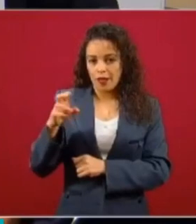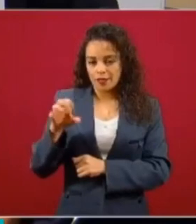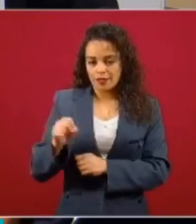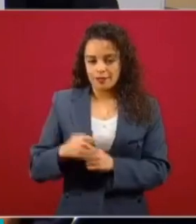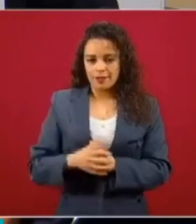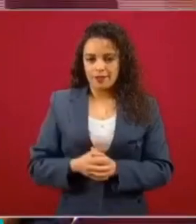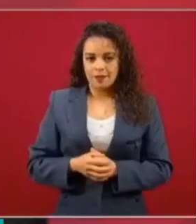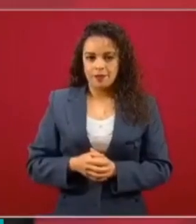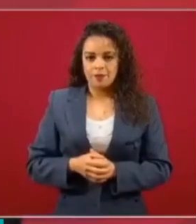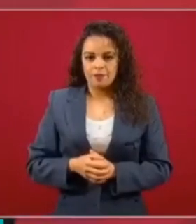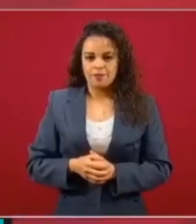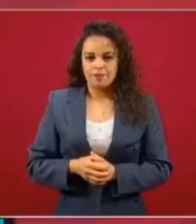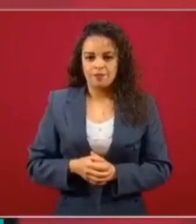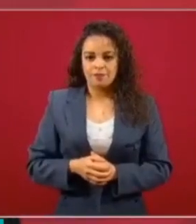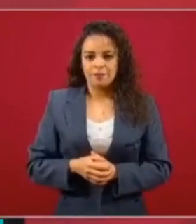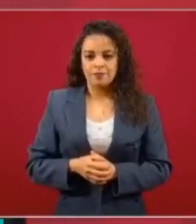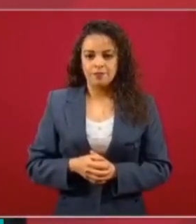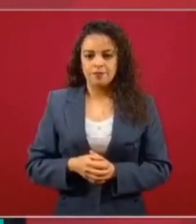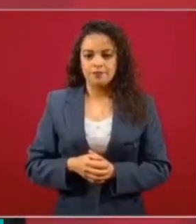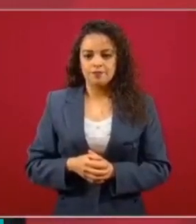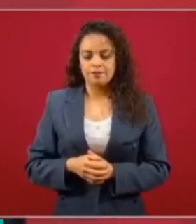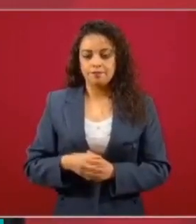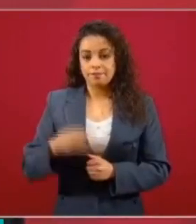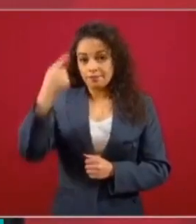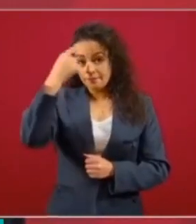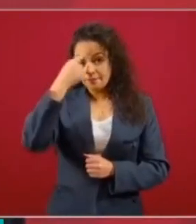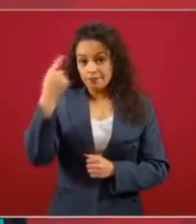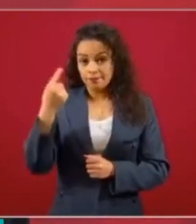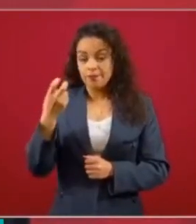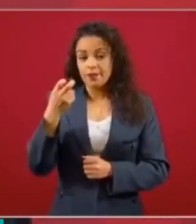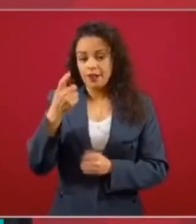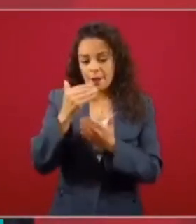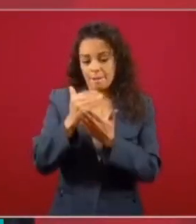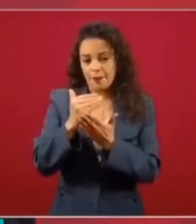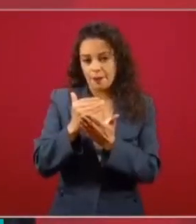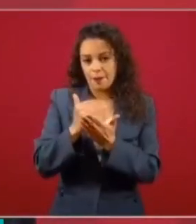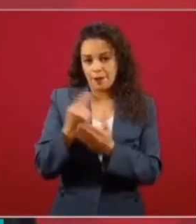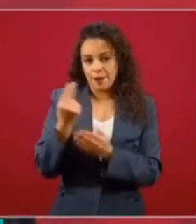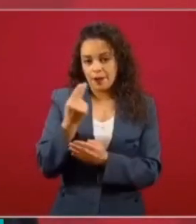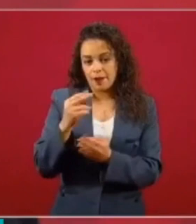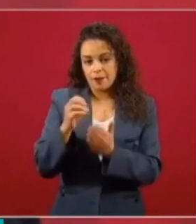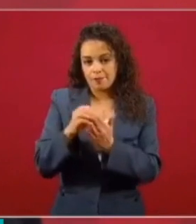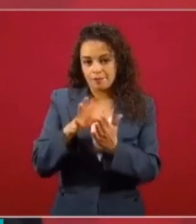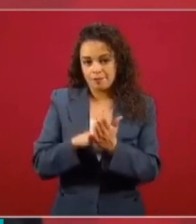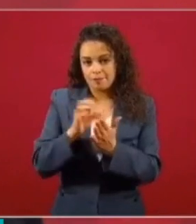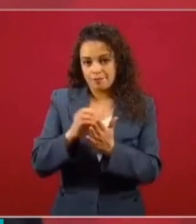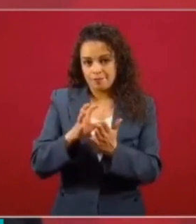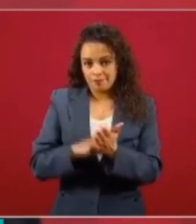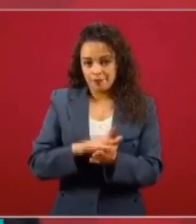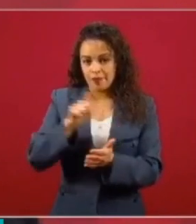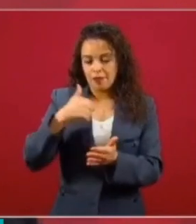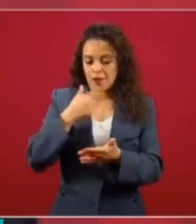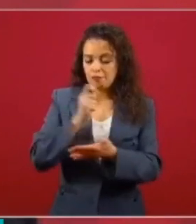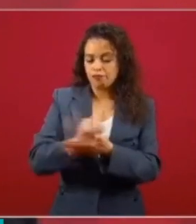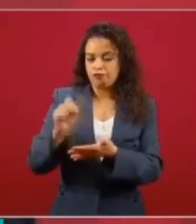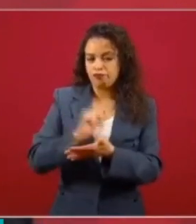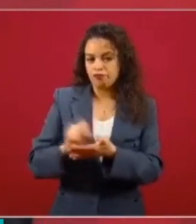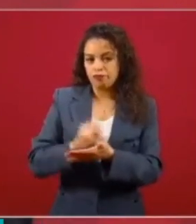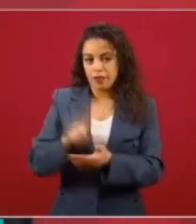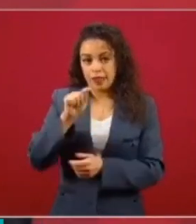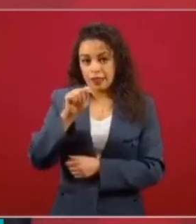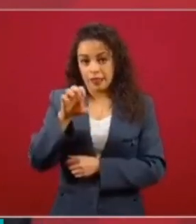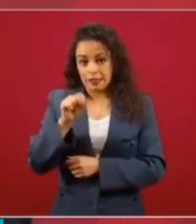para cumplir con el requisito. Hice la tesis y